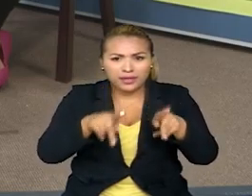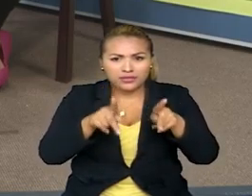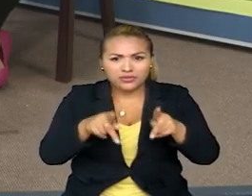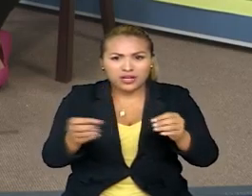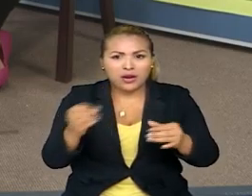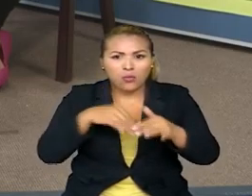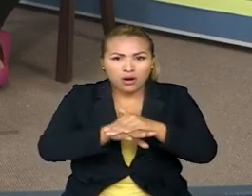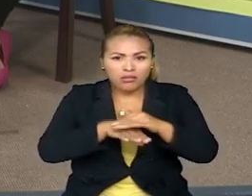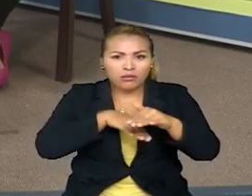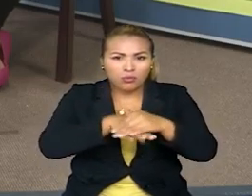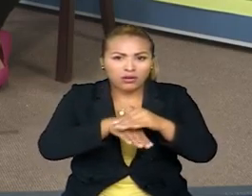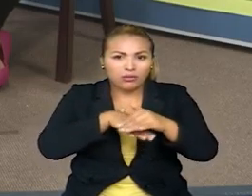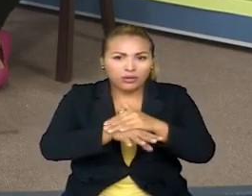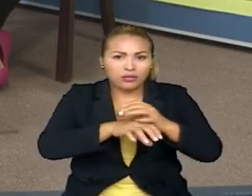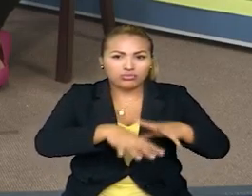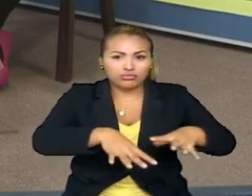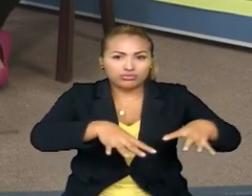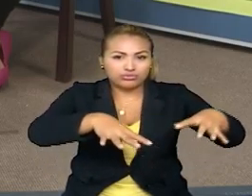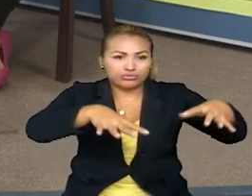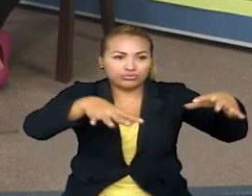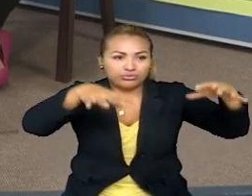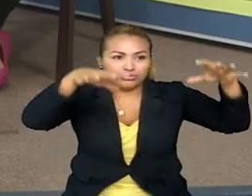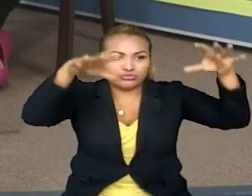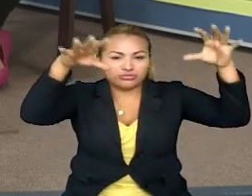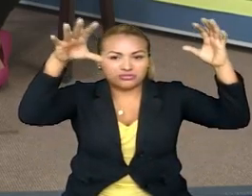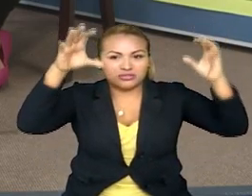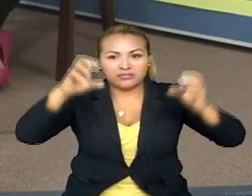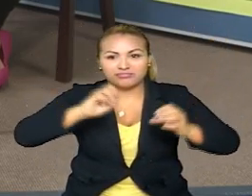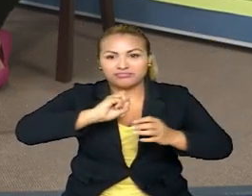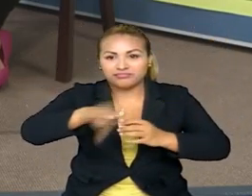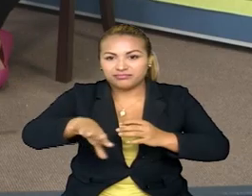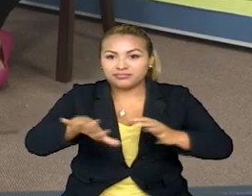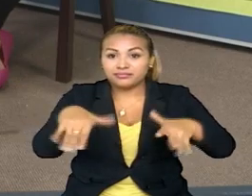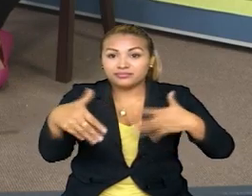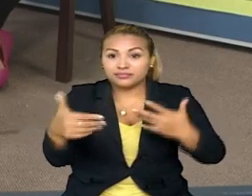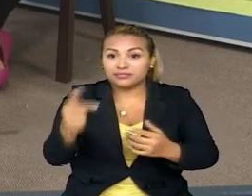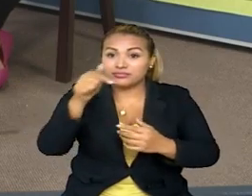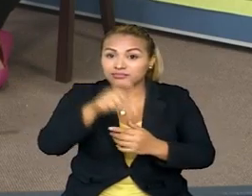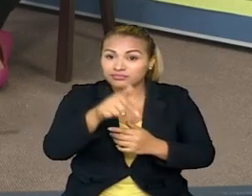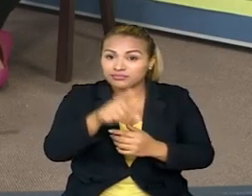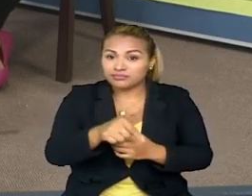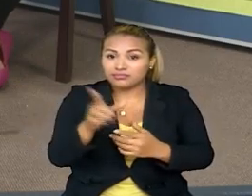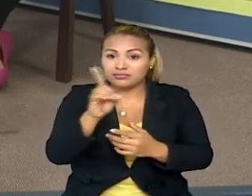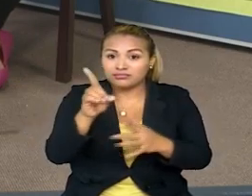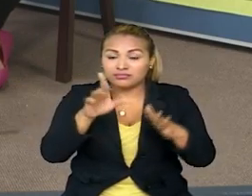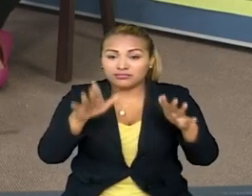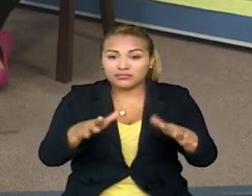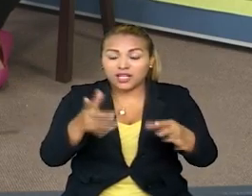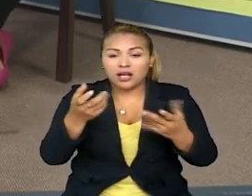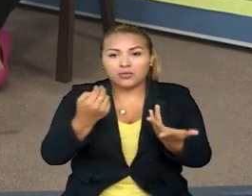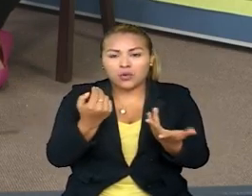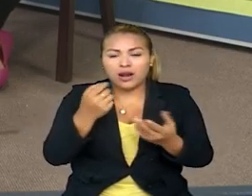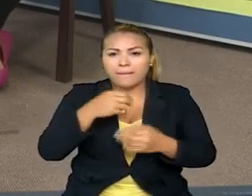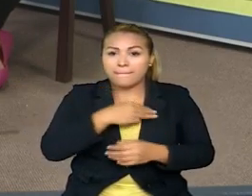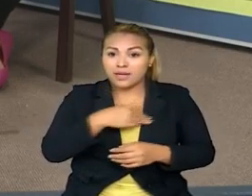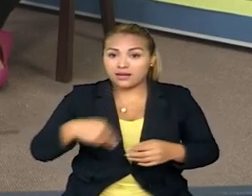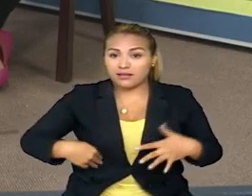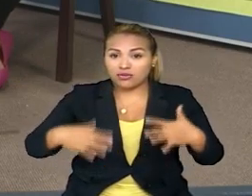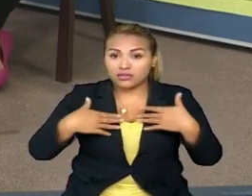existen en otros países existen en nuestra nicaragua es ahí donde está nuestra nuestra función como ministerio